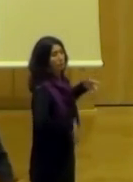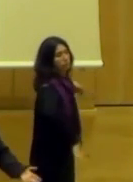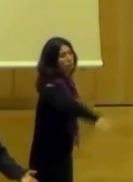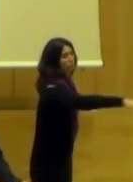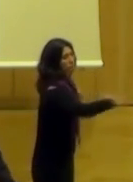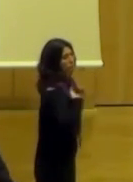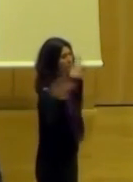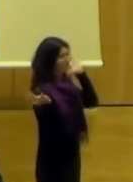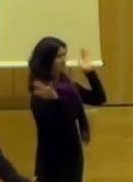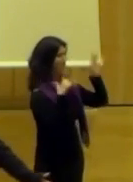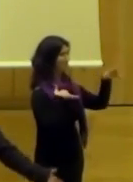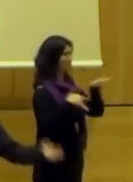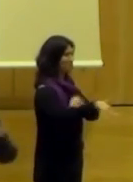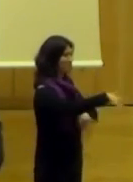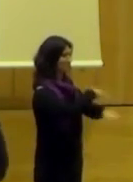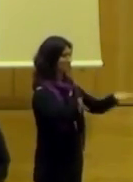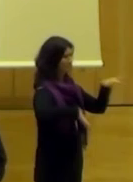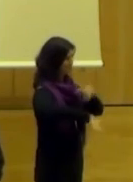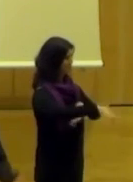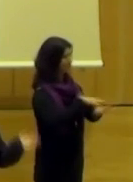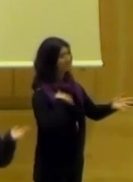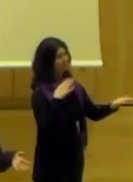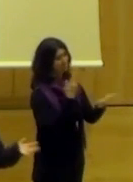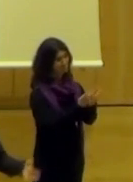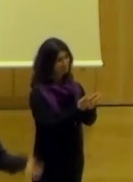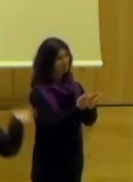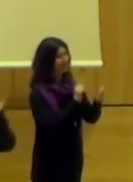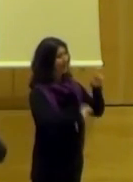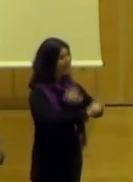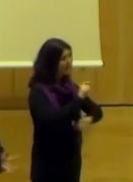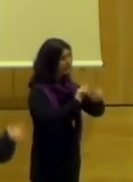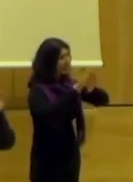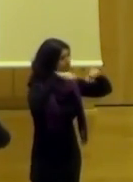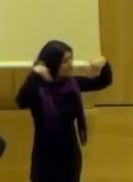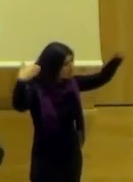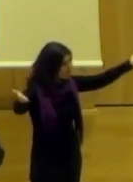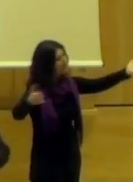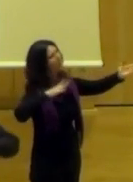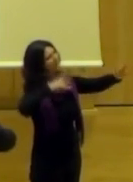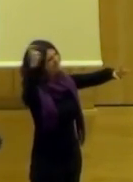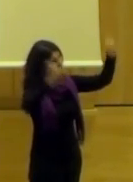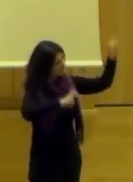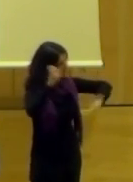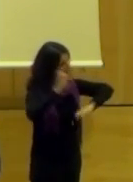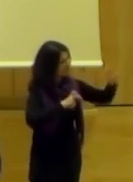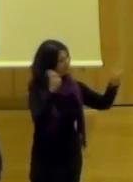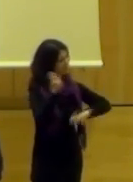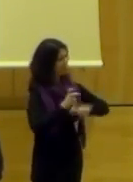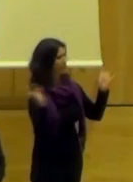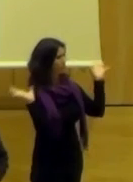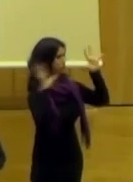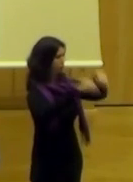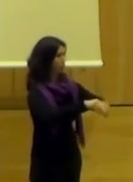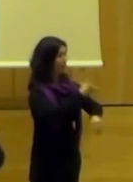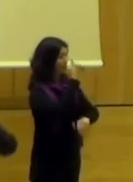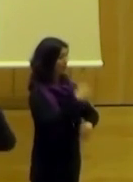ese espacio público. Ya además le pedimos a asociaciones de fuera de la ciudad que fueran y llevasen todo eso